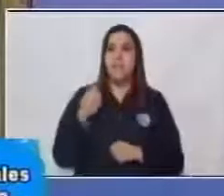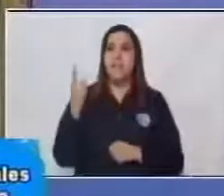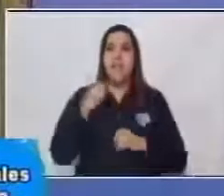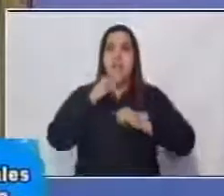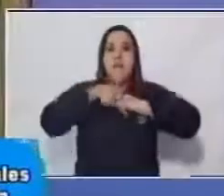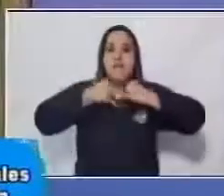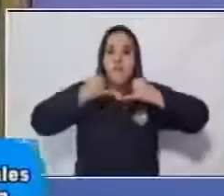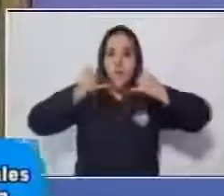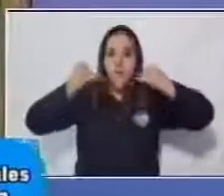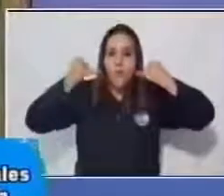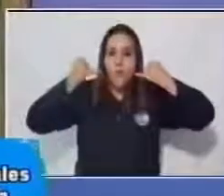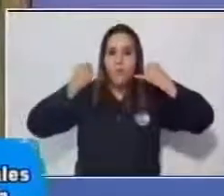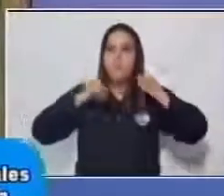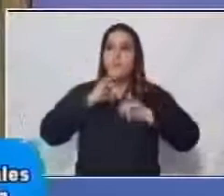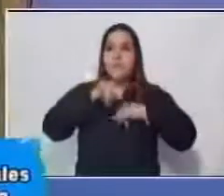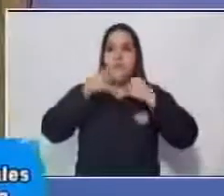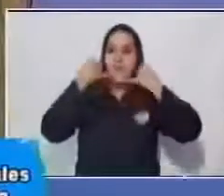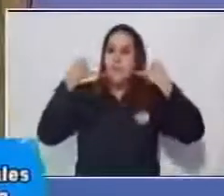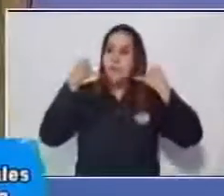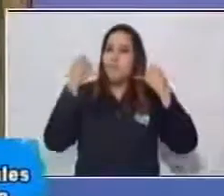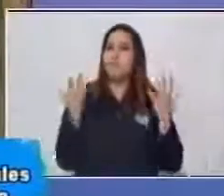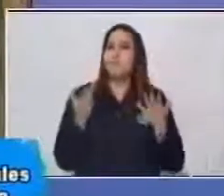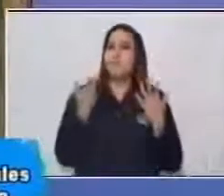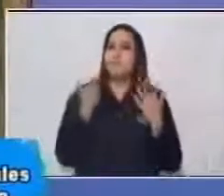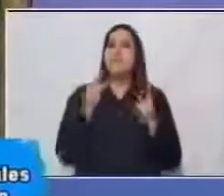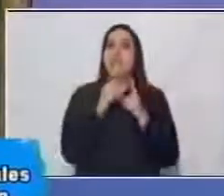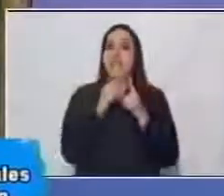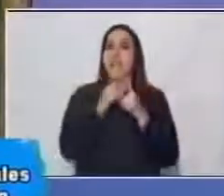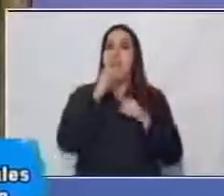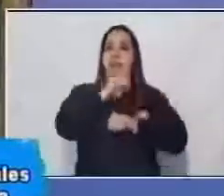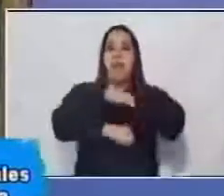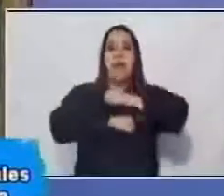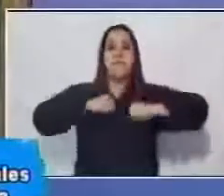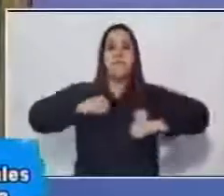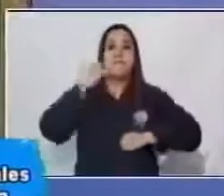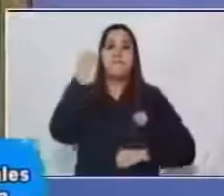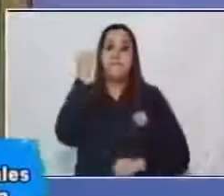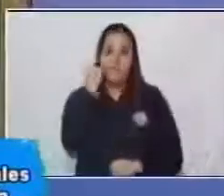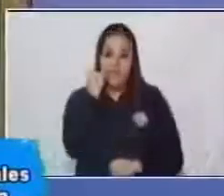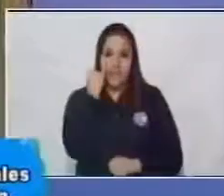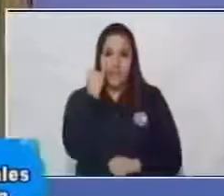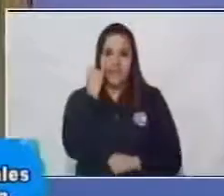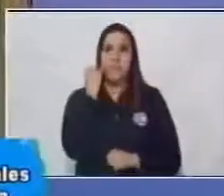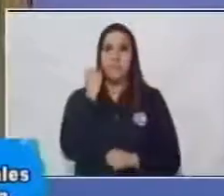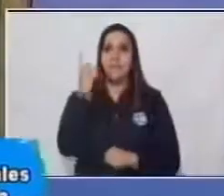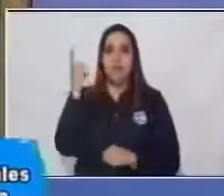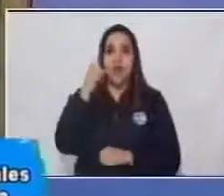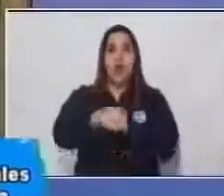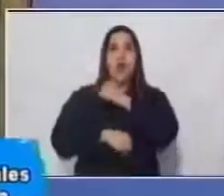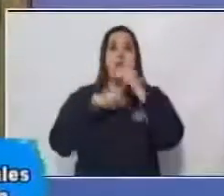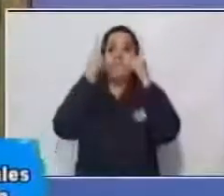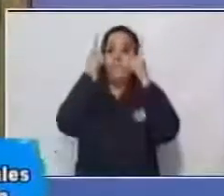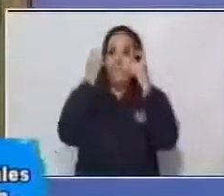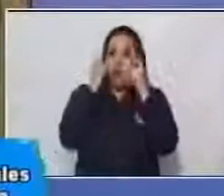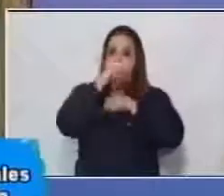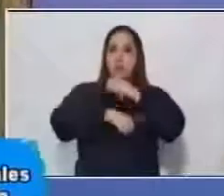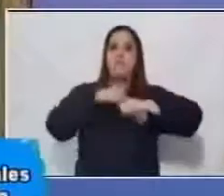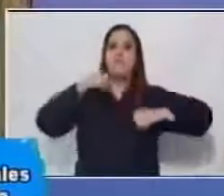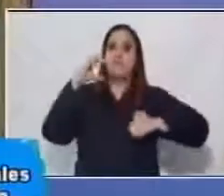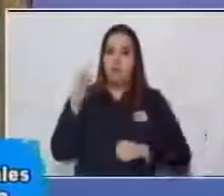Fideos. Inicia con. Sí, muy bien. Entonces tenemos, foto inicia con